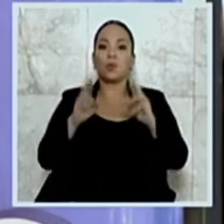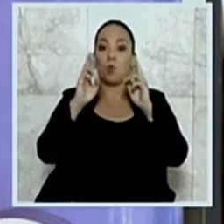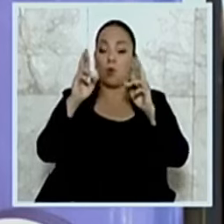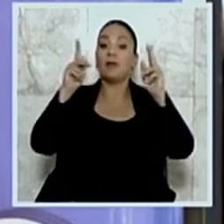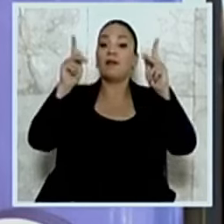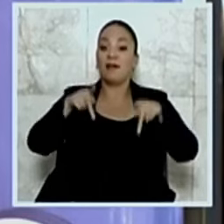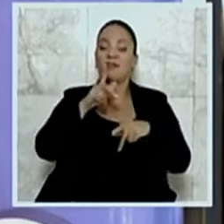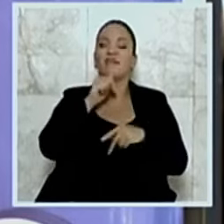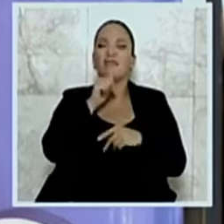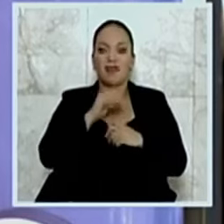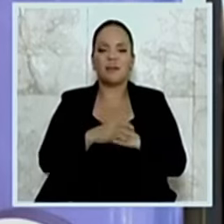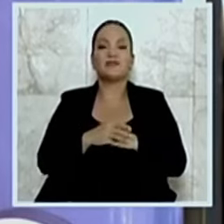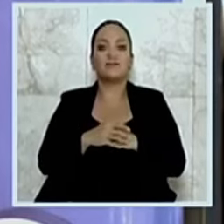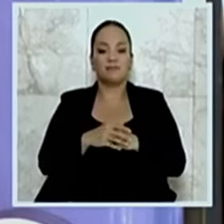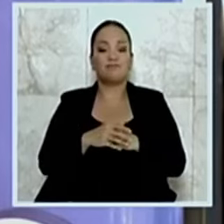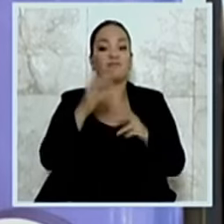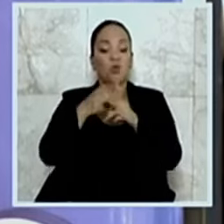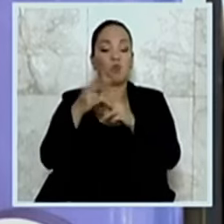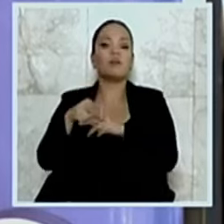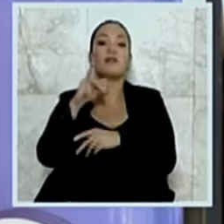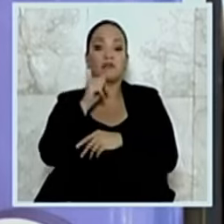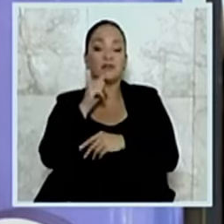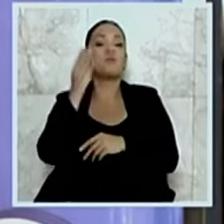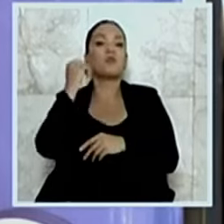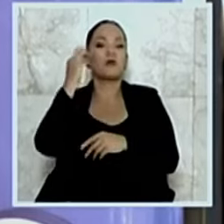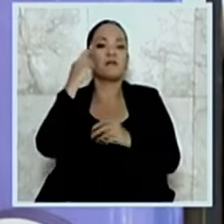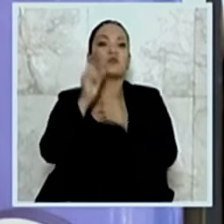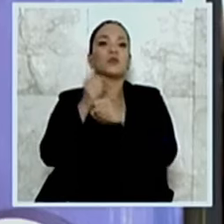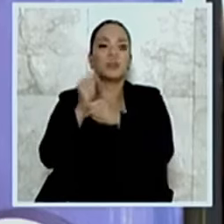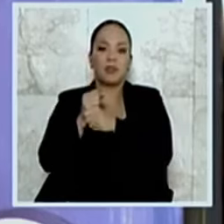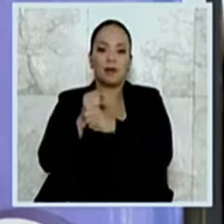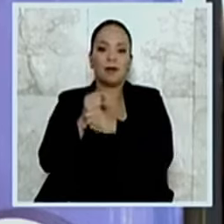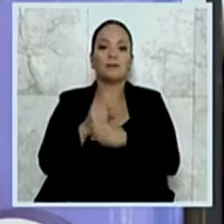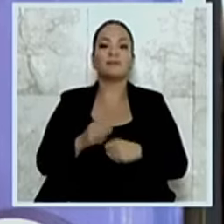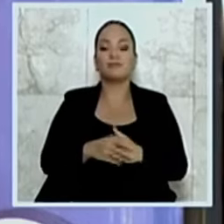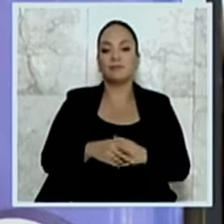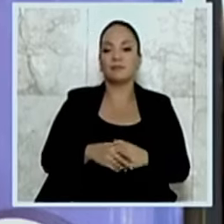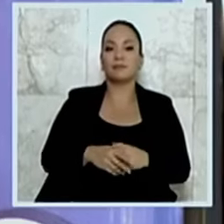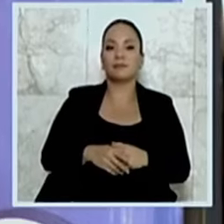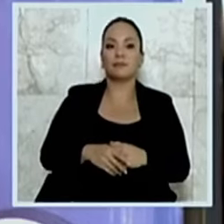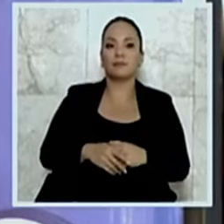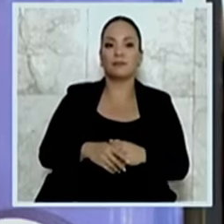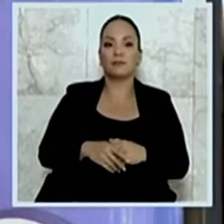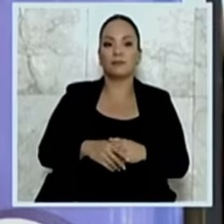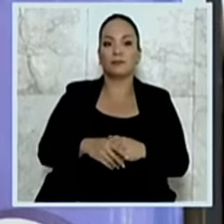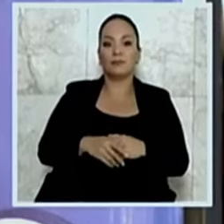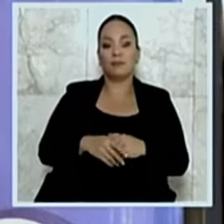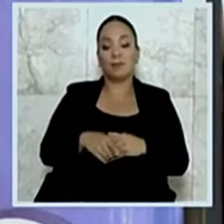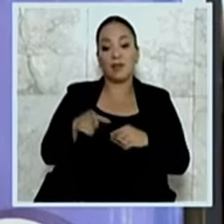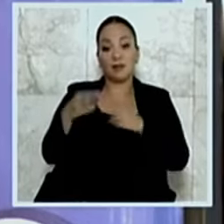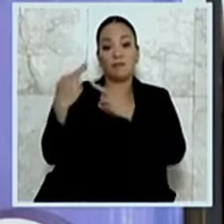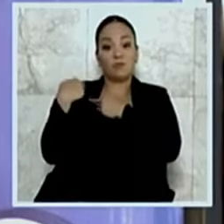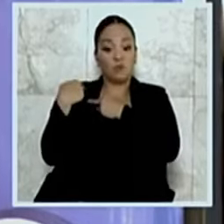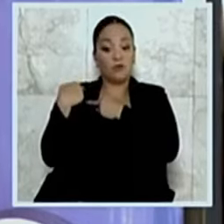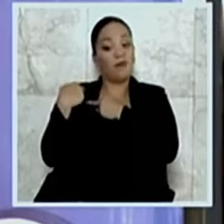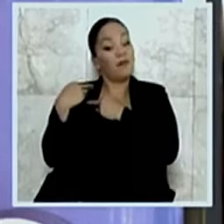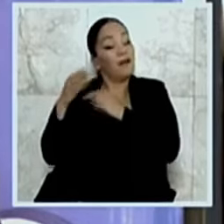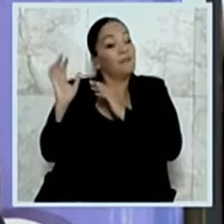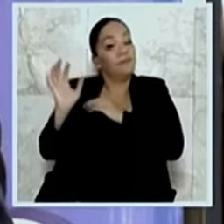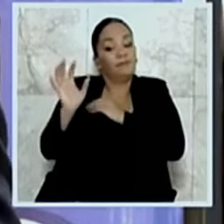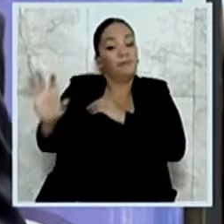opinión, es verdaderamente vergonzoso que en este país eso haya ocurrido y ojalá la gente sepa